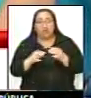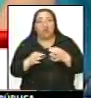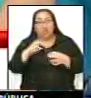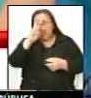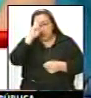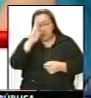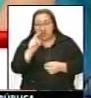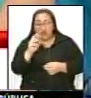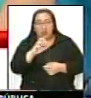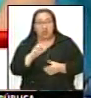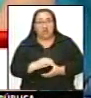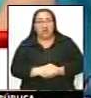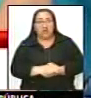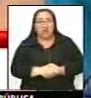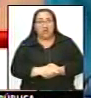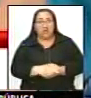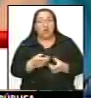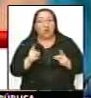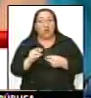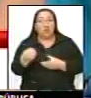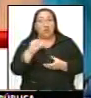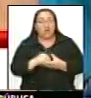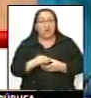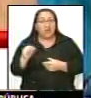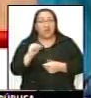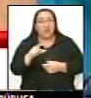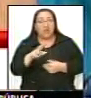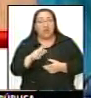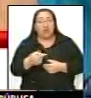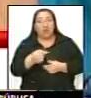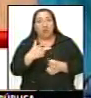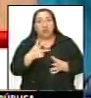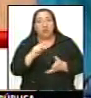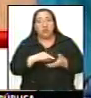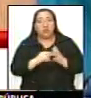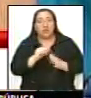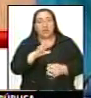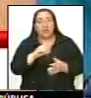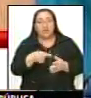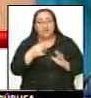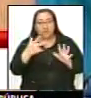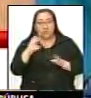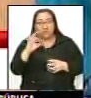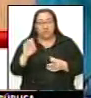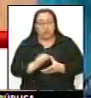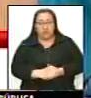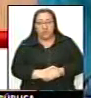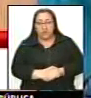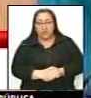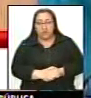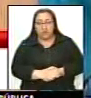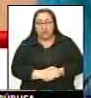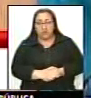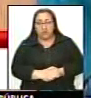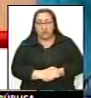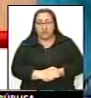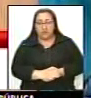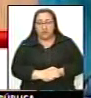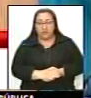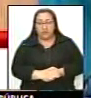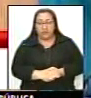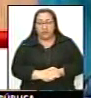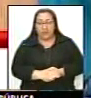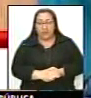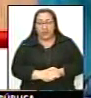peruano en dólares, y cuando lo pasamos a soles, ese 3,8 se convierte en 5,8 más o menos, que ese es el riesgo cambiario.